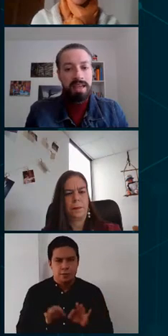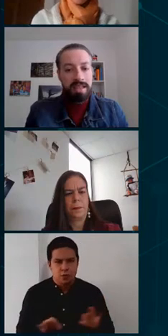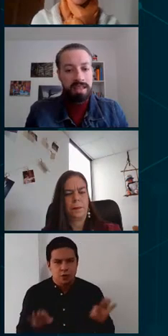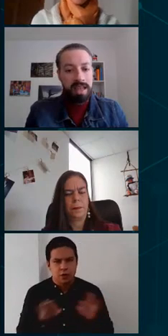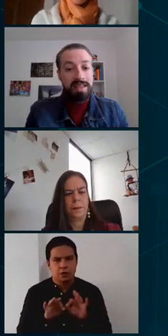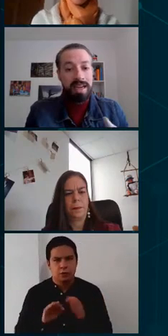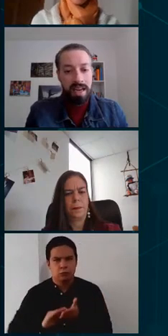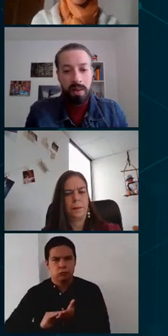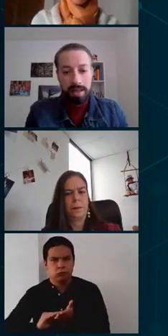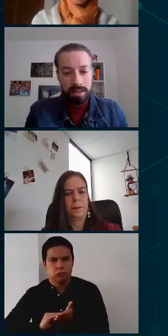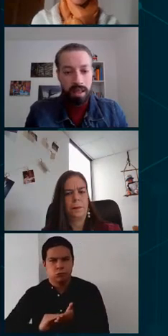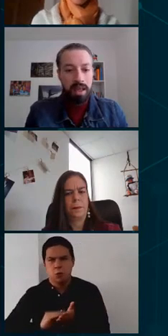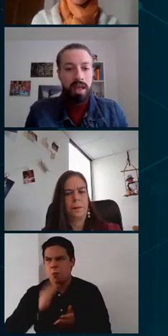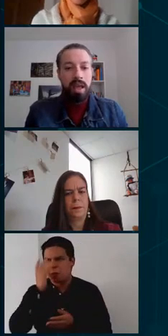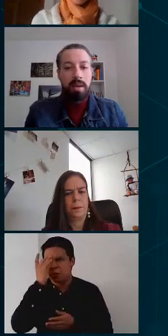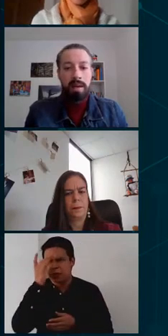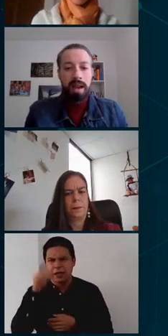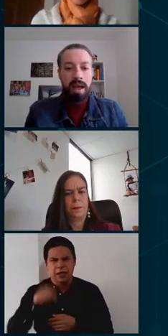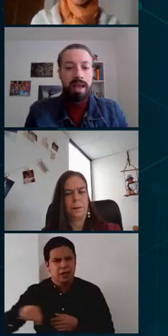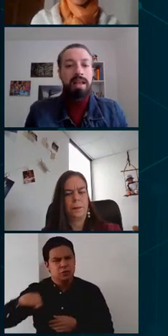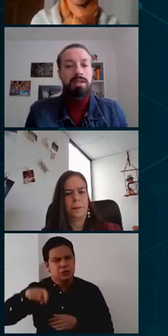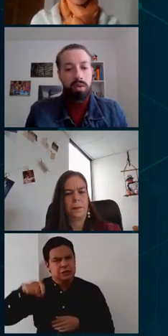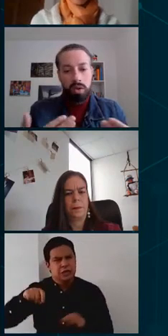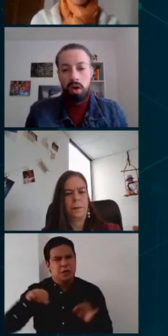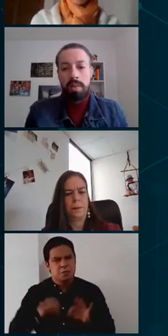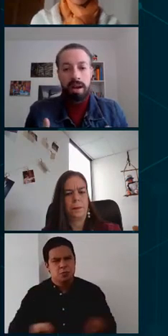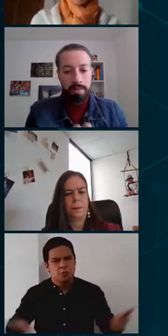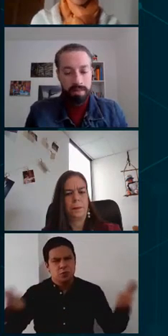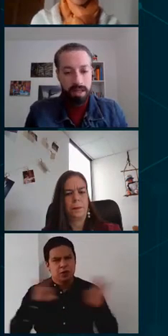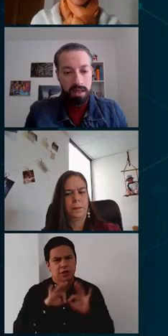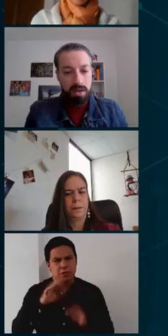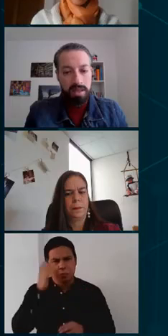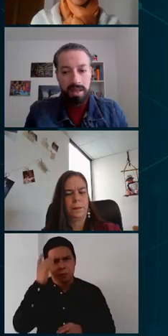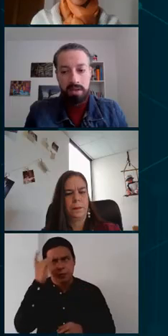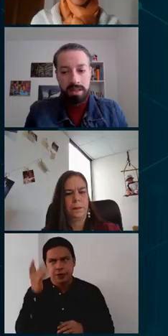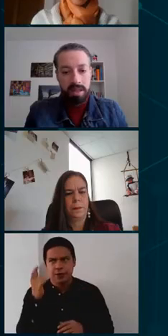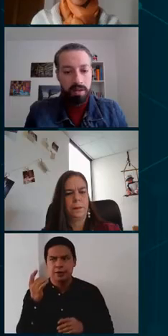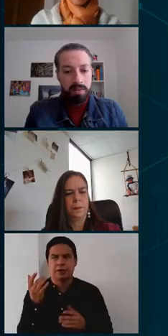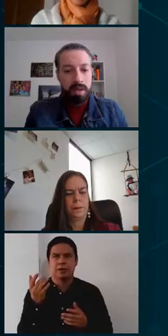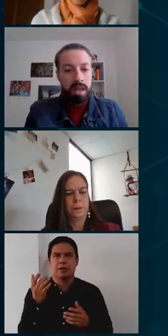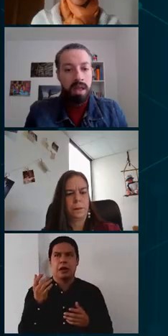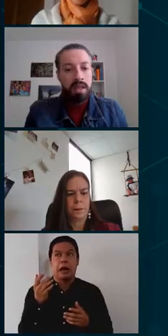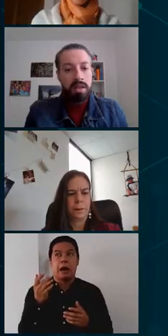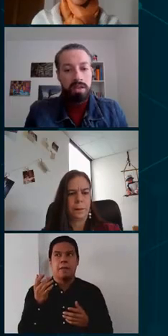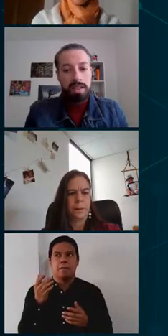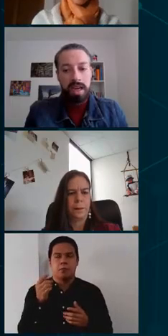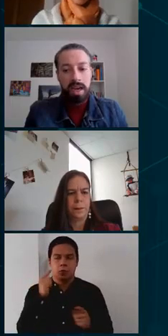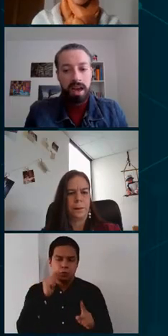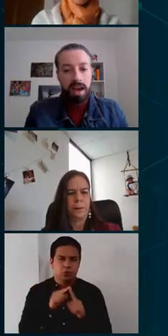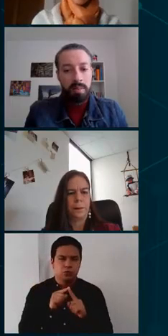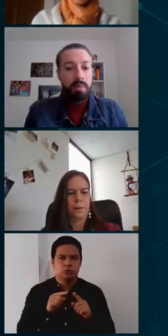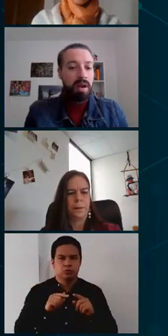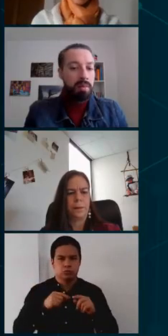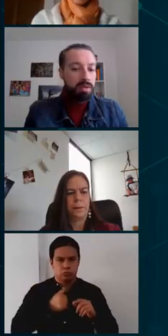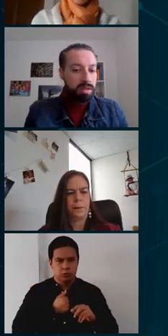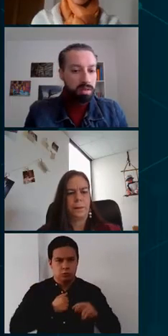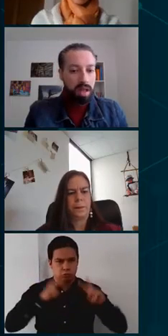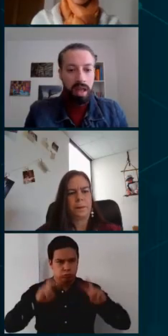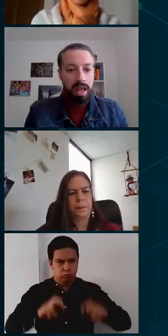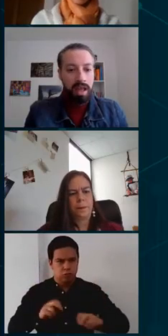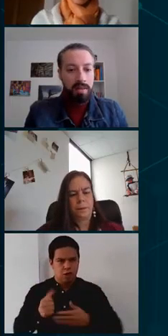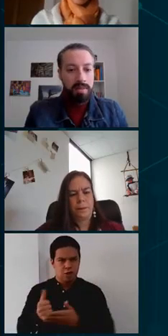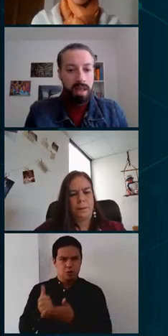qué esa necesidad es relevante para el estudio o para la investigación que estamos haciendo. Entonces, acá